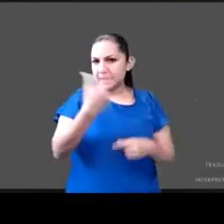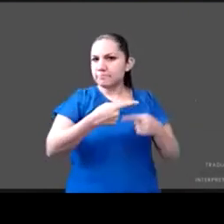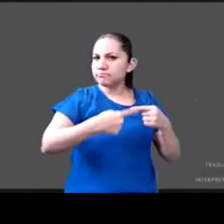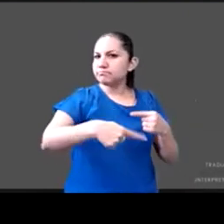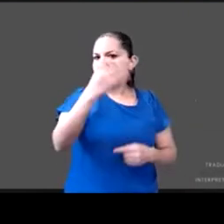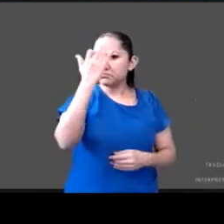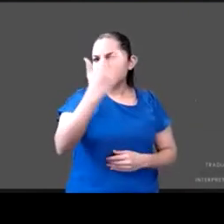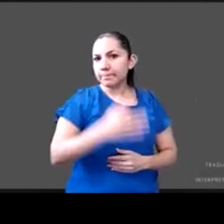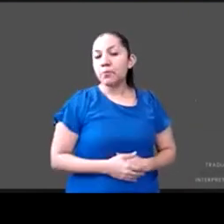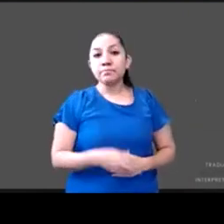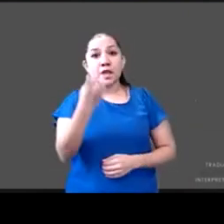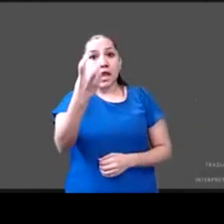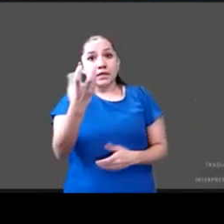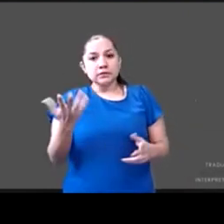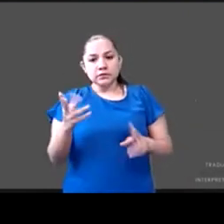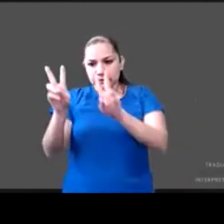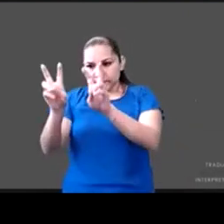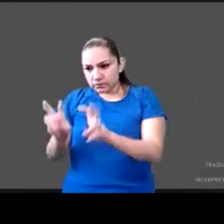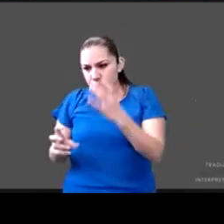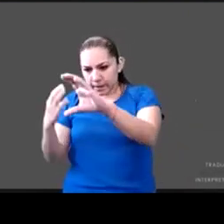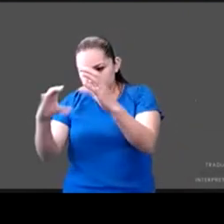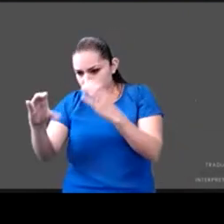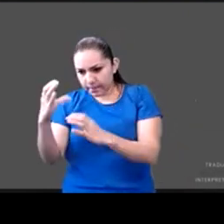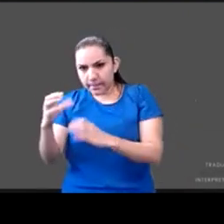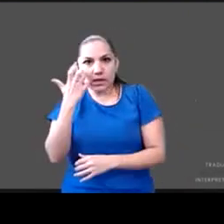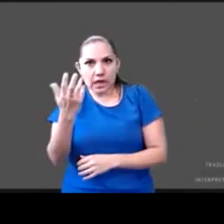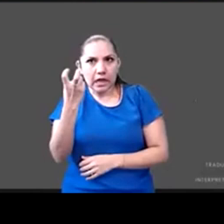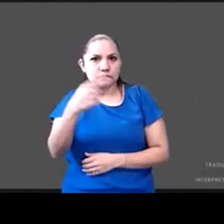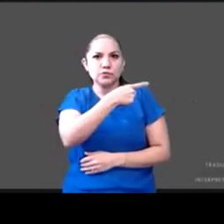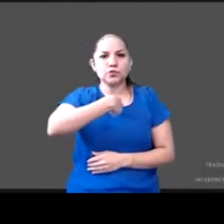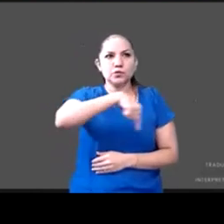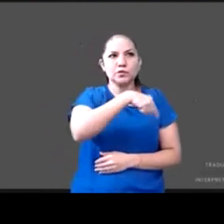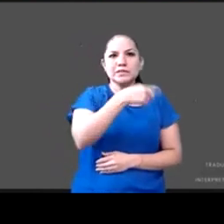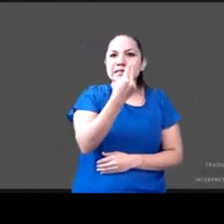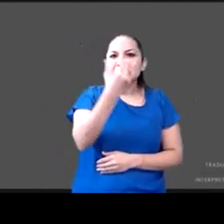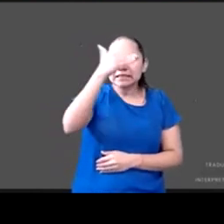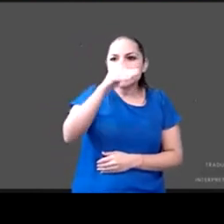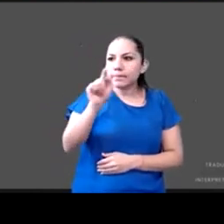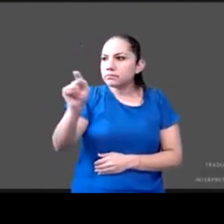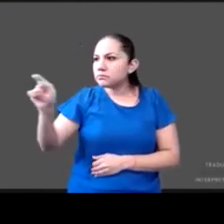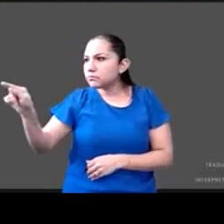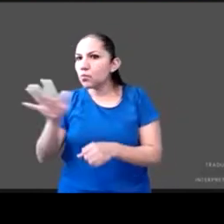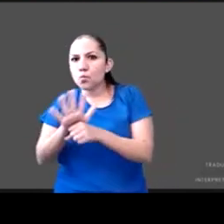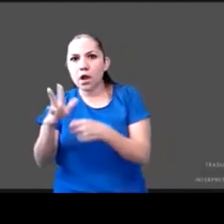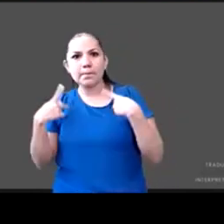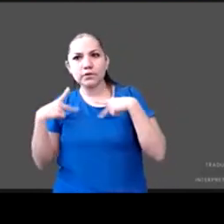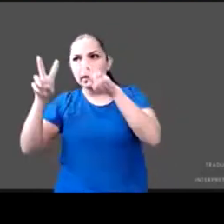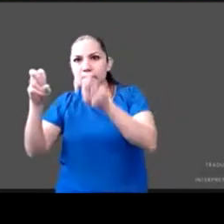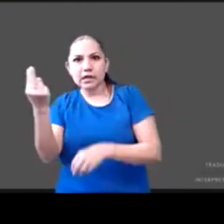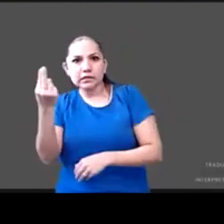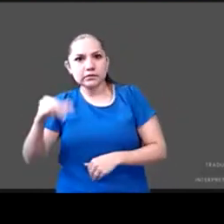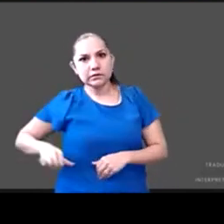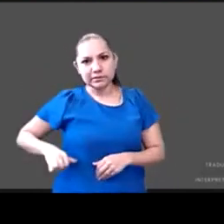ayudado a tener un pulso más preciso también de aquellas cuestiones que necesitamos. La pandemia nos ha ayudado a todas las personas y nos